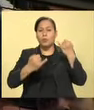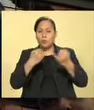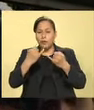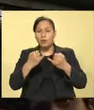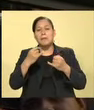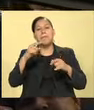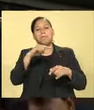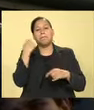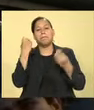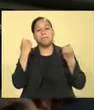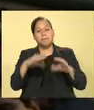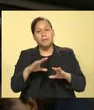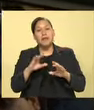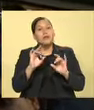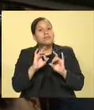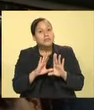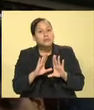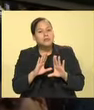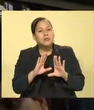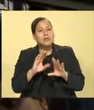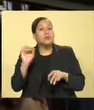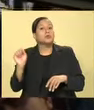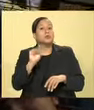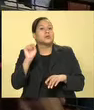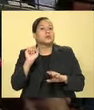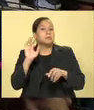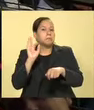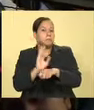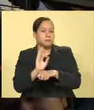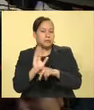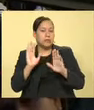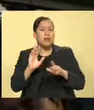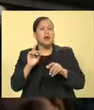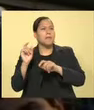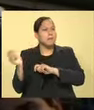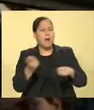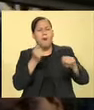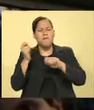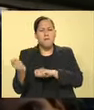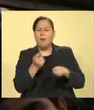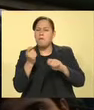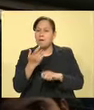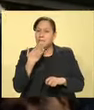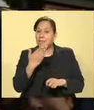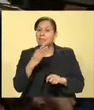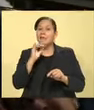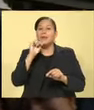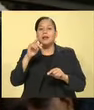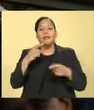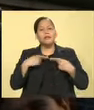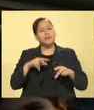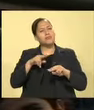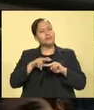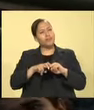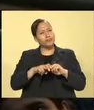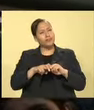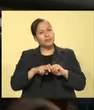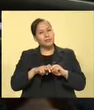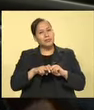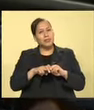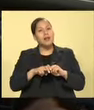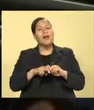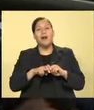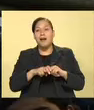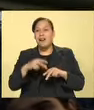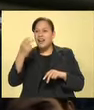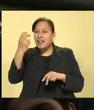iban perdiendo. Y de repente la suerte cambia y empiezan a anotar. Y es por eso que un espectador exclama: